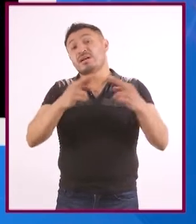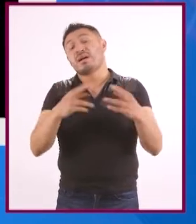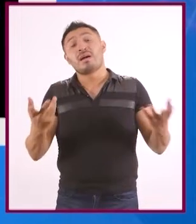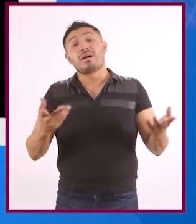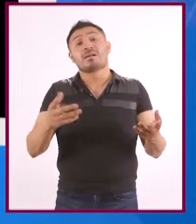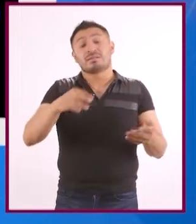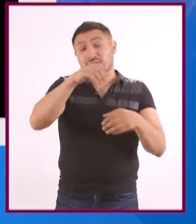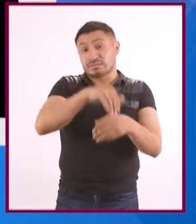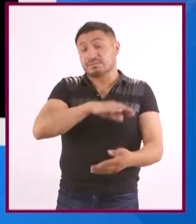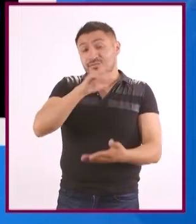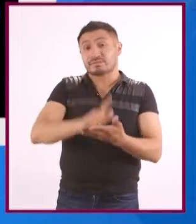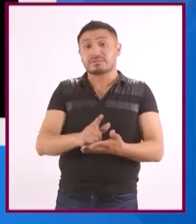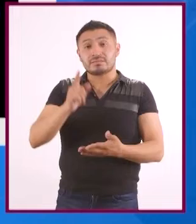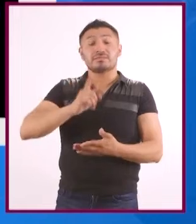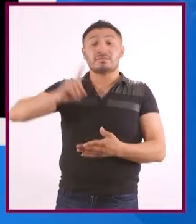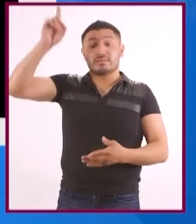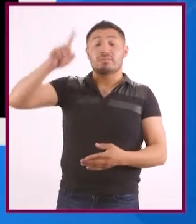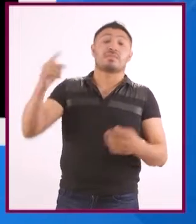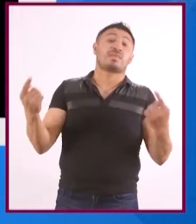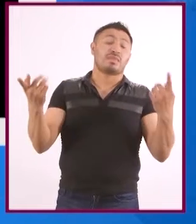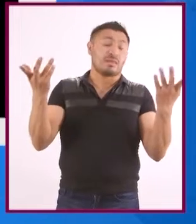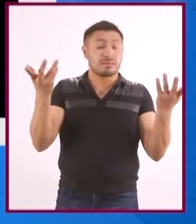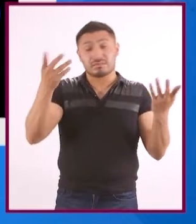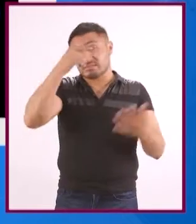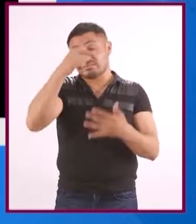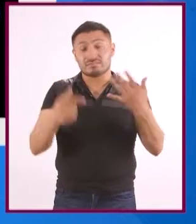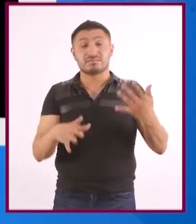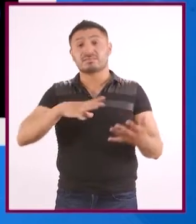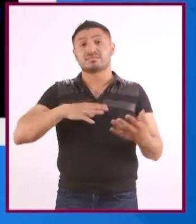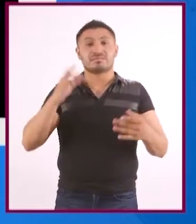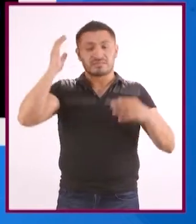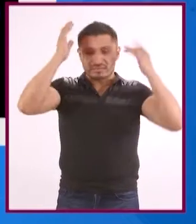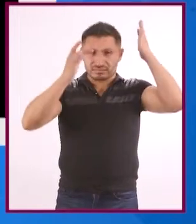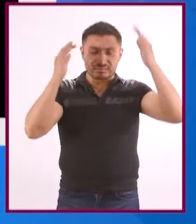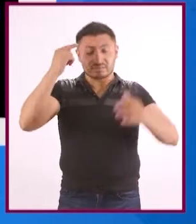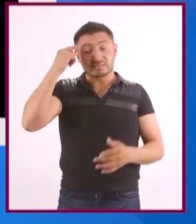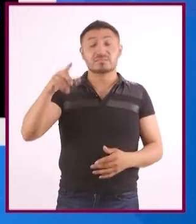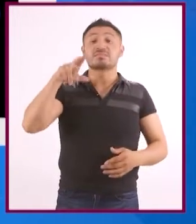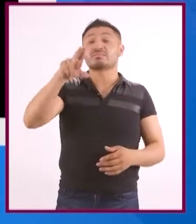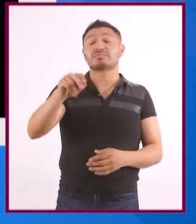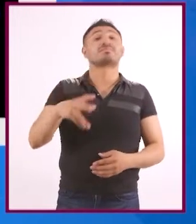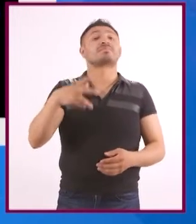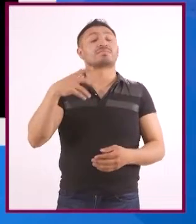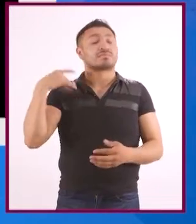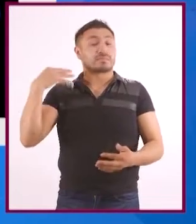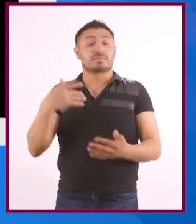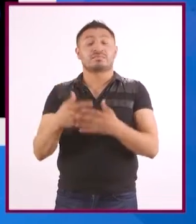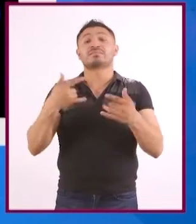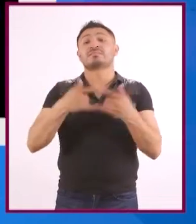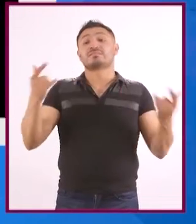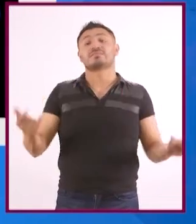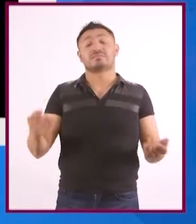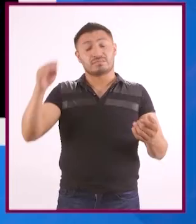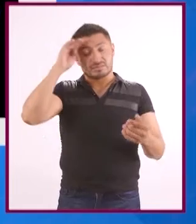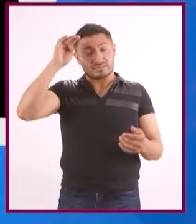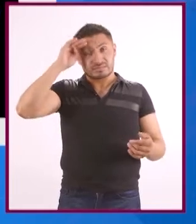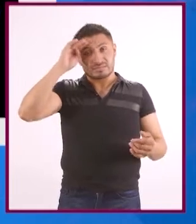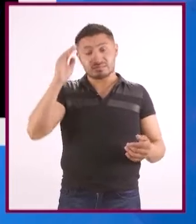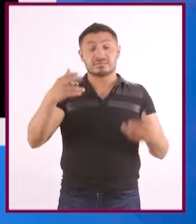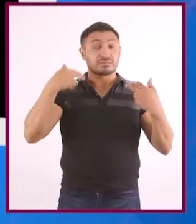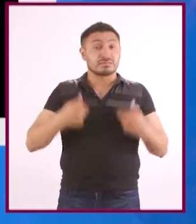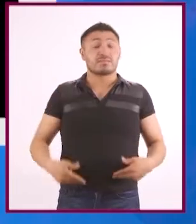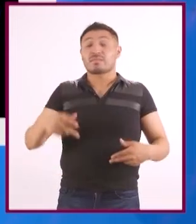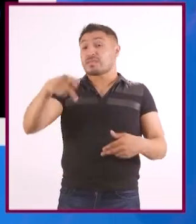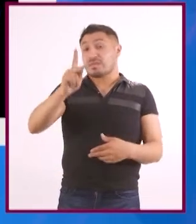al contrario a Dios. En fin, encontramos esta reflexión en torno a la objeción de conciencia a lo largo de la historia del pensamiento